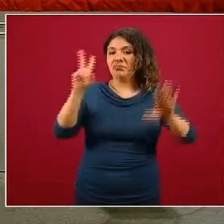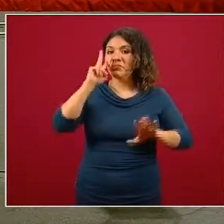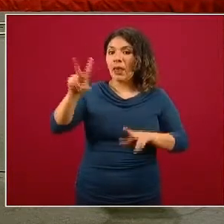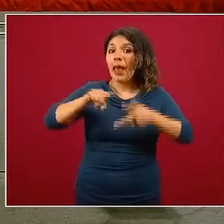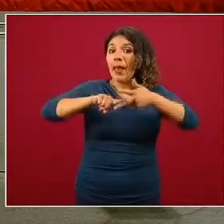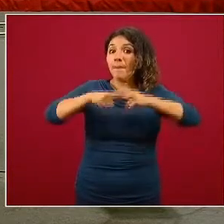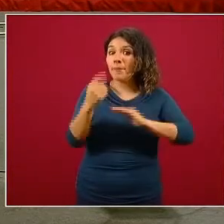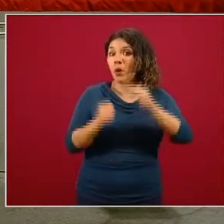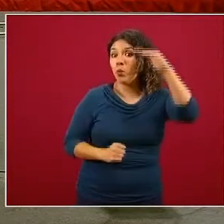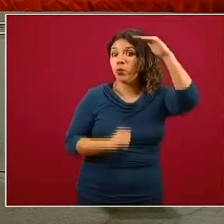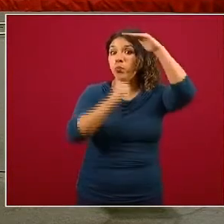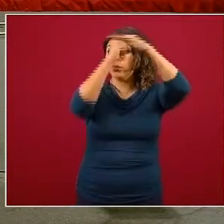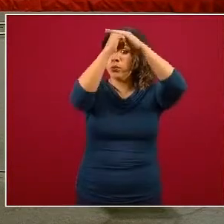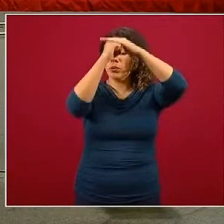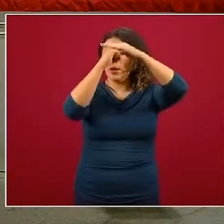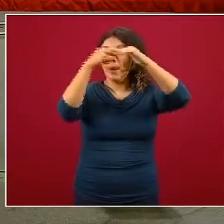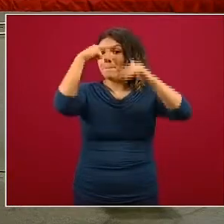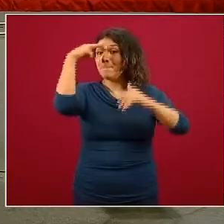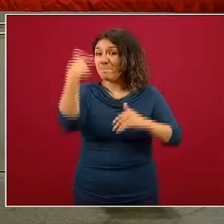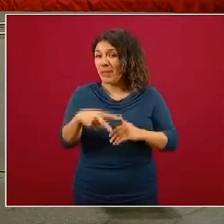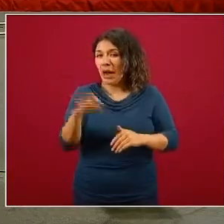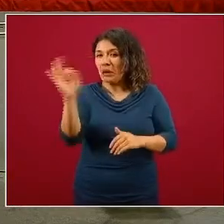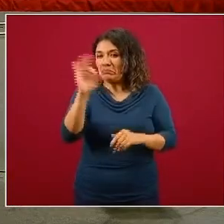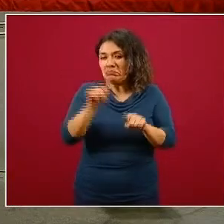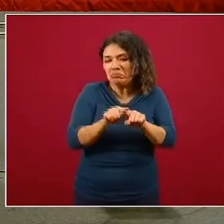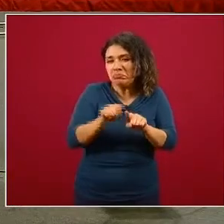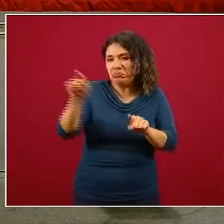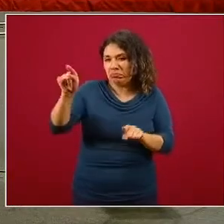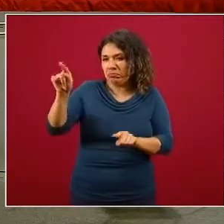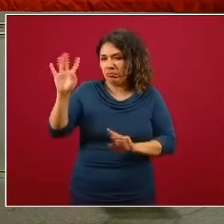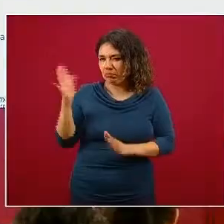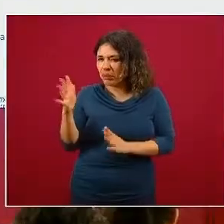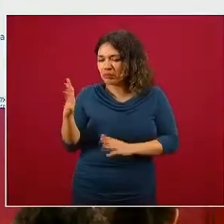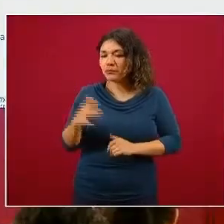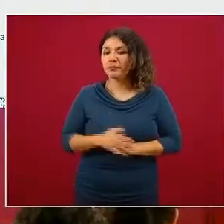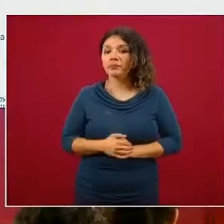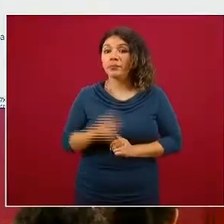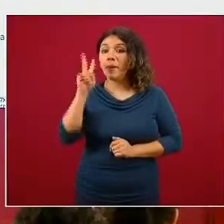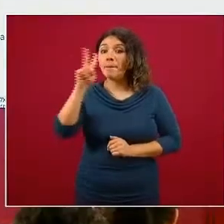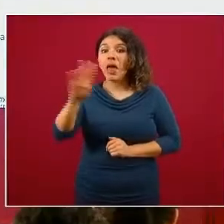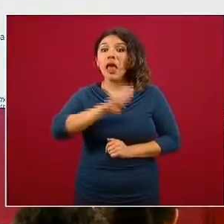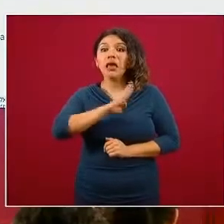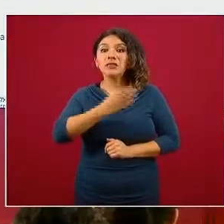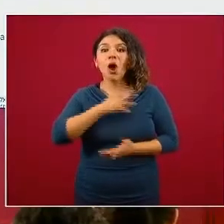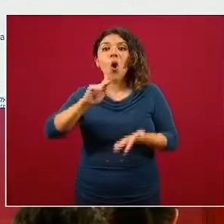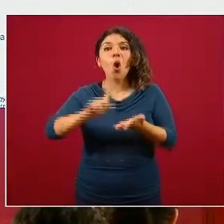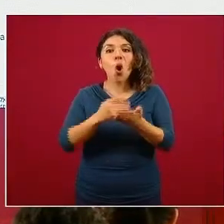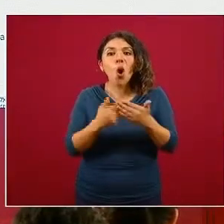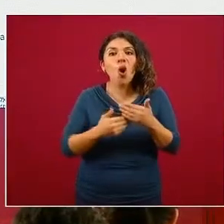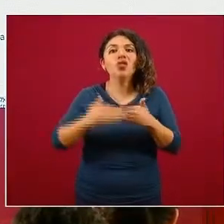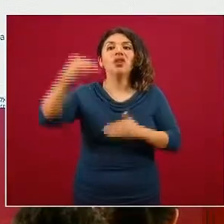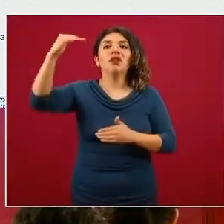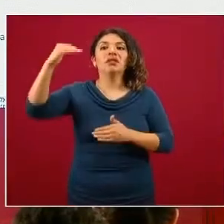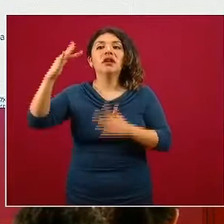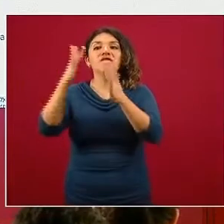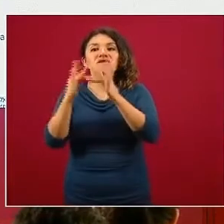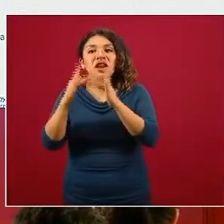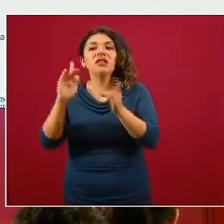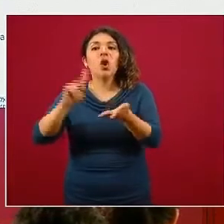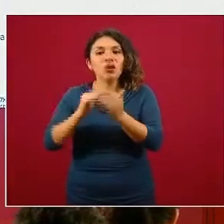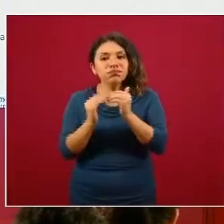brote inicial. La curva mexicana estaría por aquí más o menos. Y vemos que en España hay un rebrote, vemos que en Francia hay un